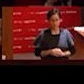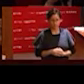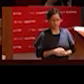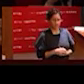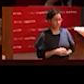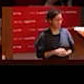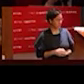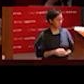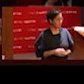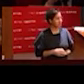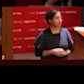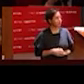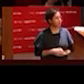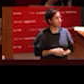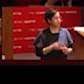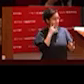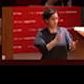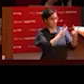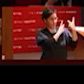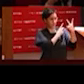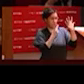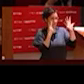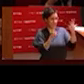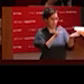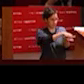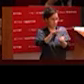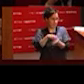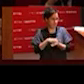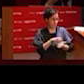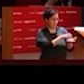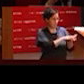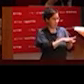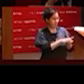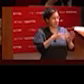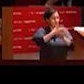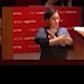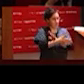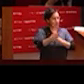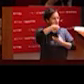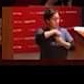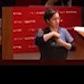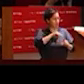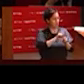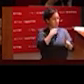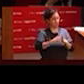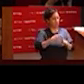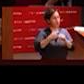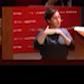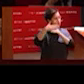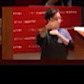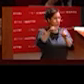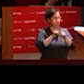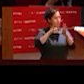discapacidad y Estos son nuestros siete centros especiales de empleo un presente cargado de buenas noticias y un futuro lleno de